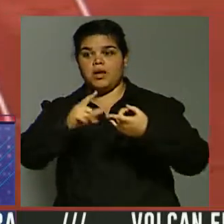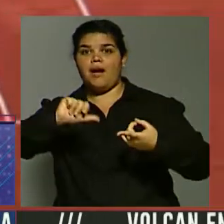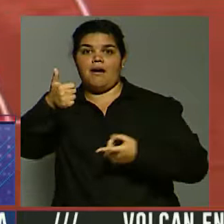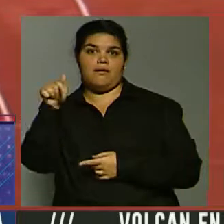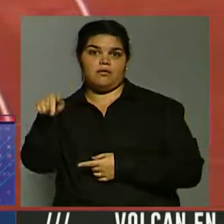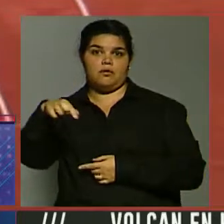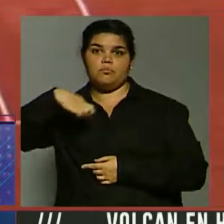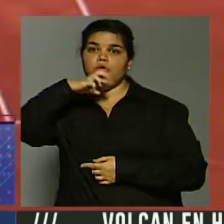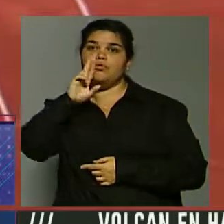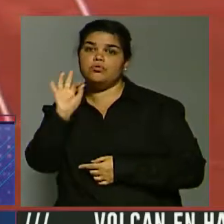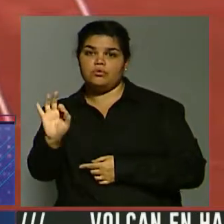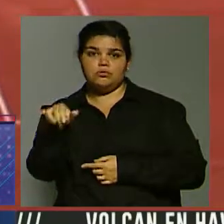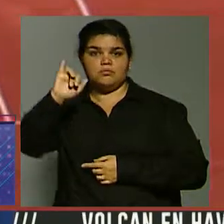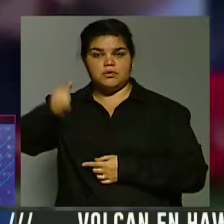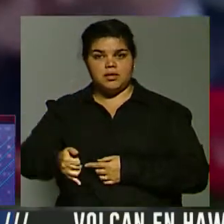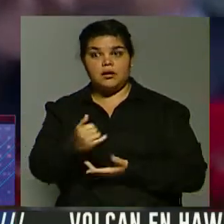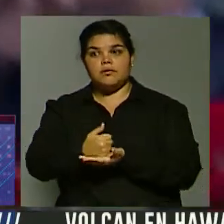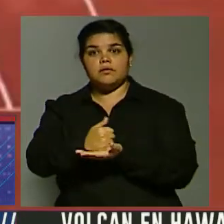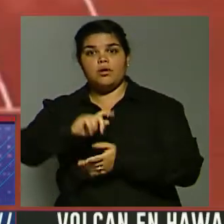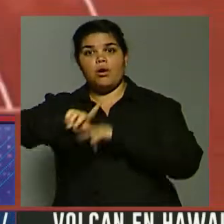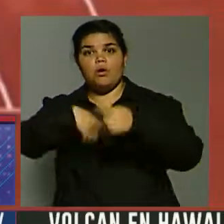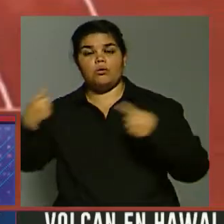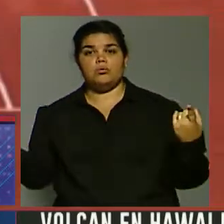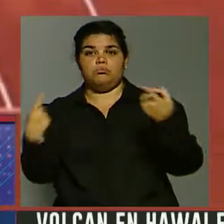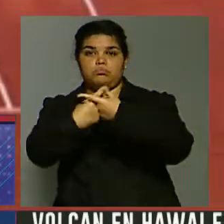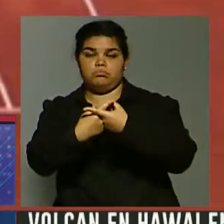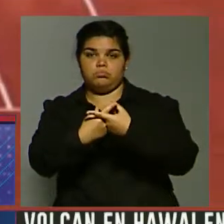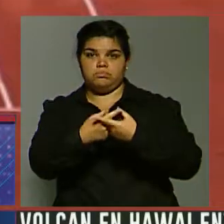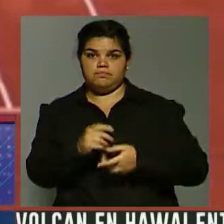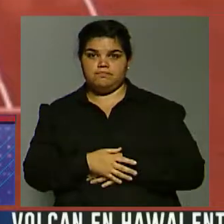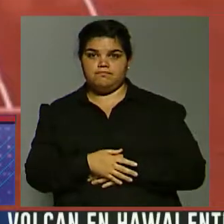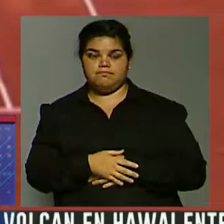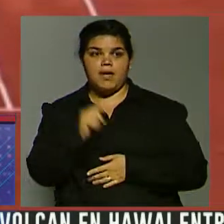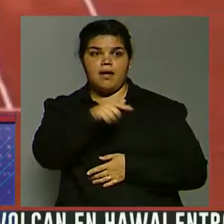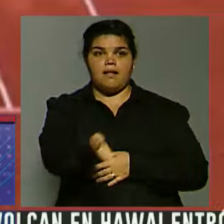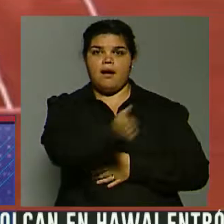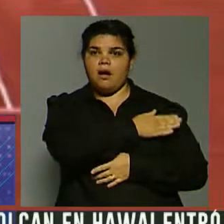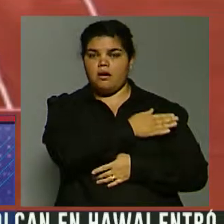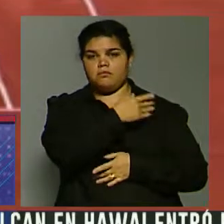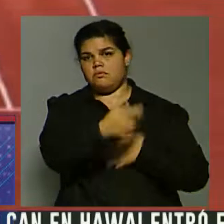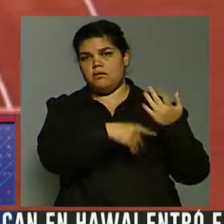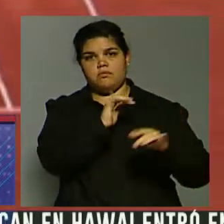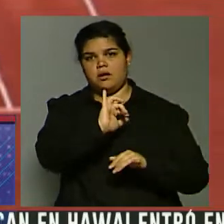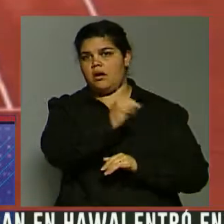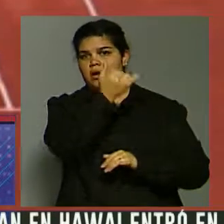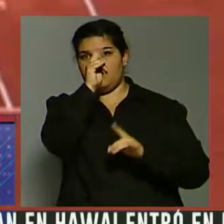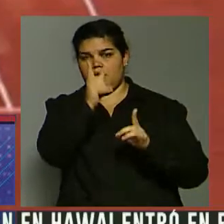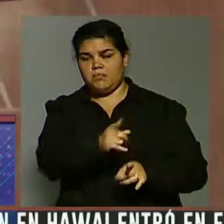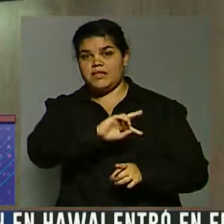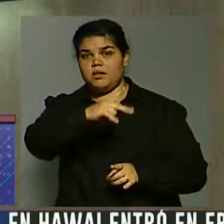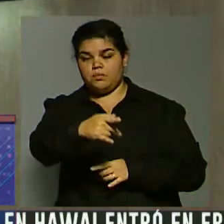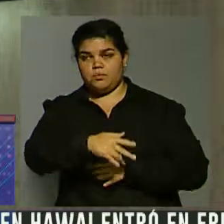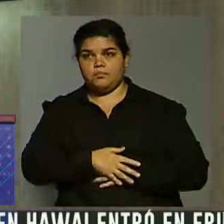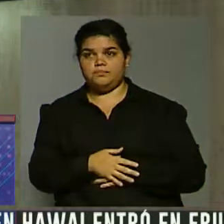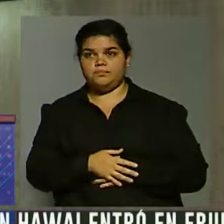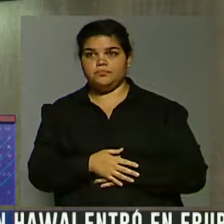que espera por el serbio Dusan Lajovic, sí, que le ganó a Richard Gasquet. También por la segunda fase, ya en octavos de final, Juan